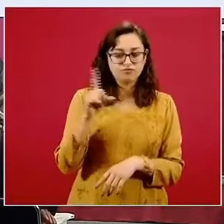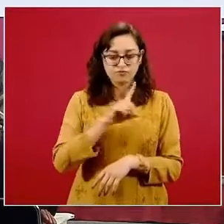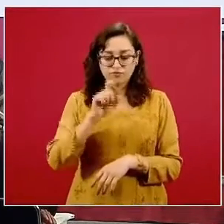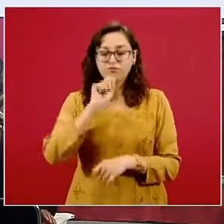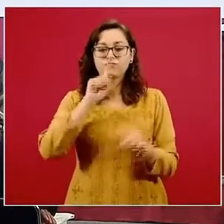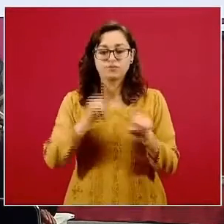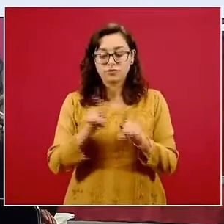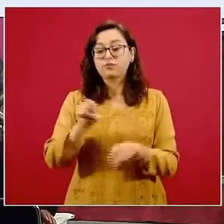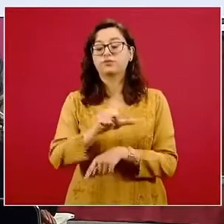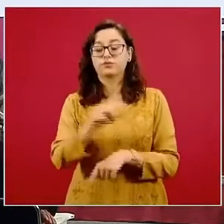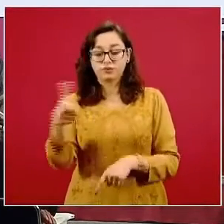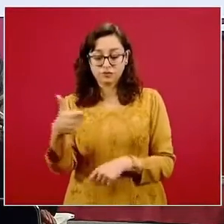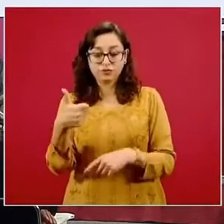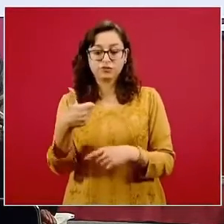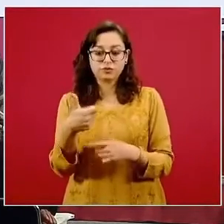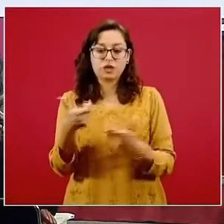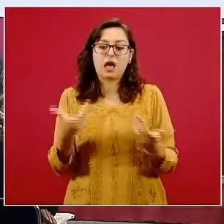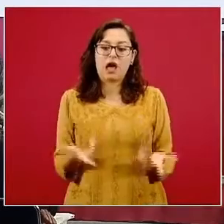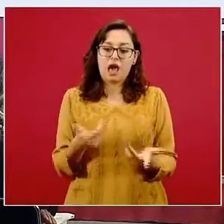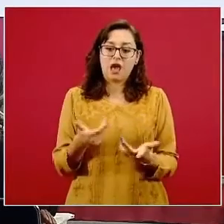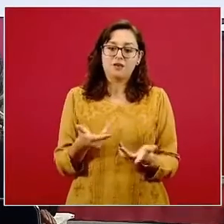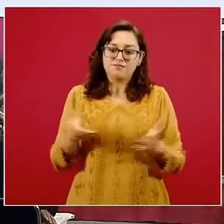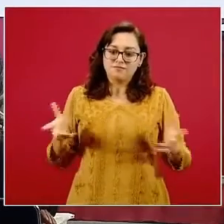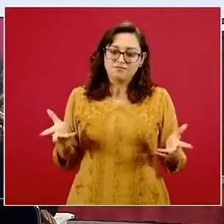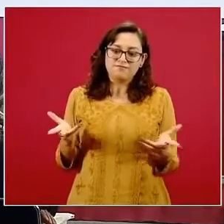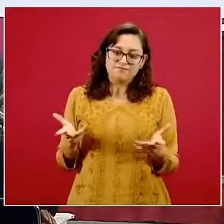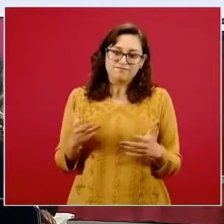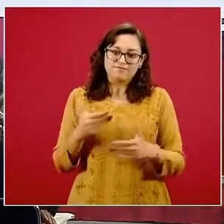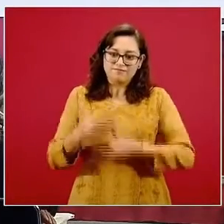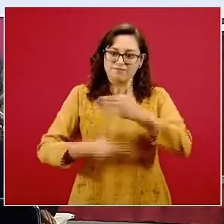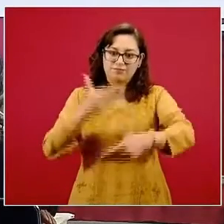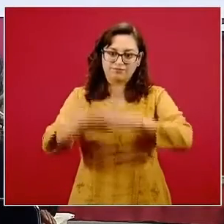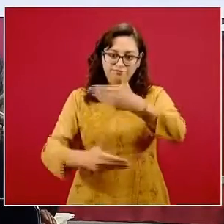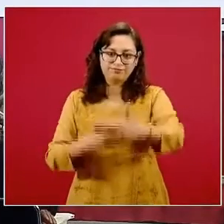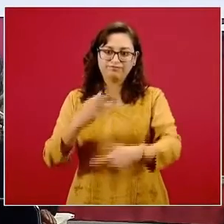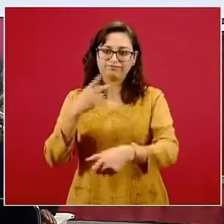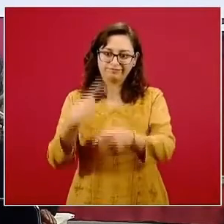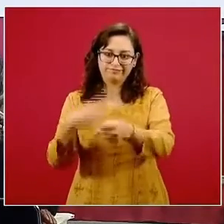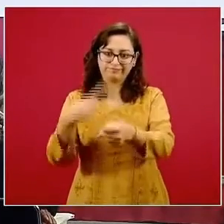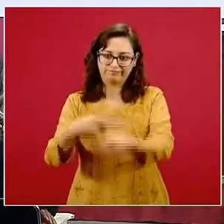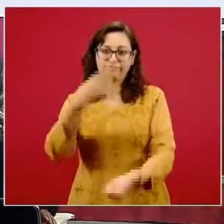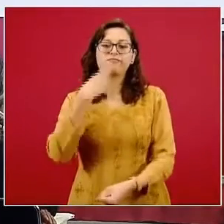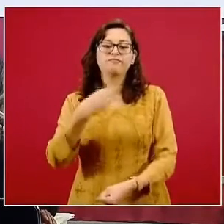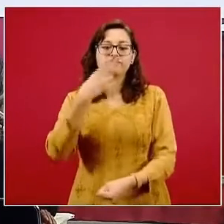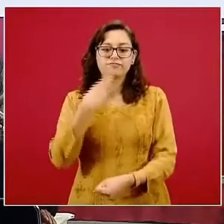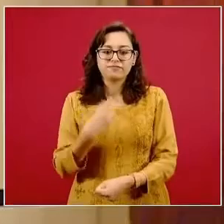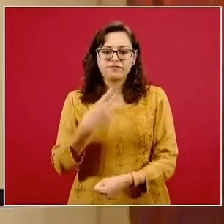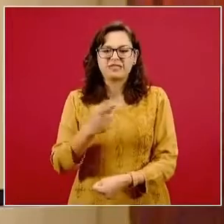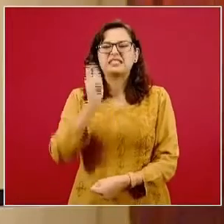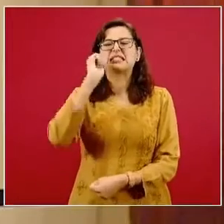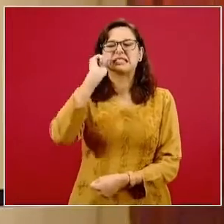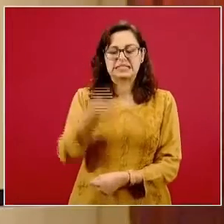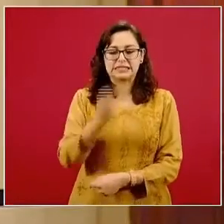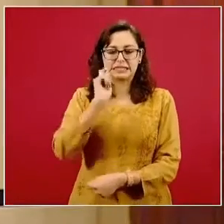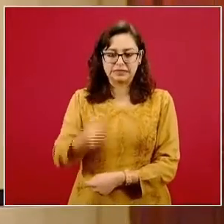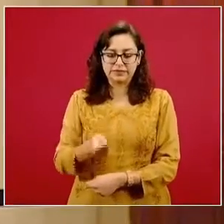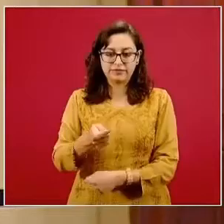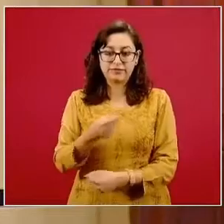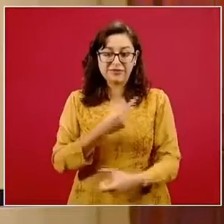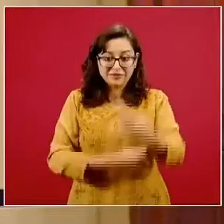causantes de prevalencia de diabetes, es decir, la diabetes se hace más prevalente por